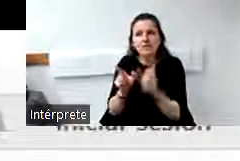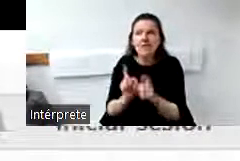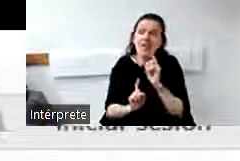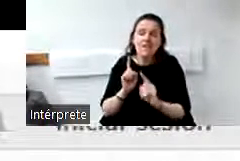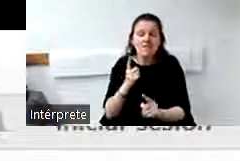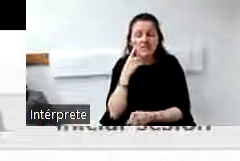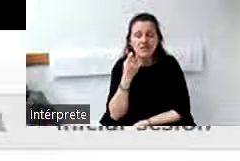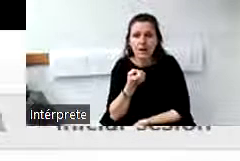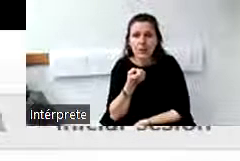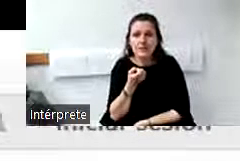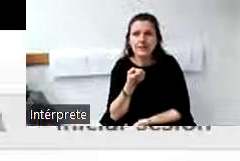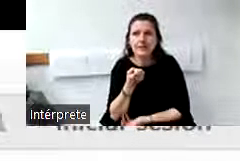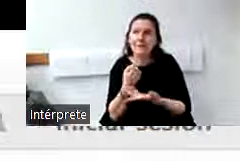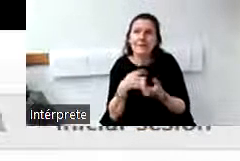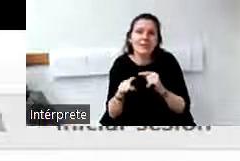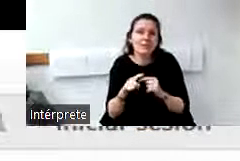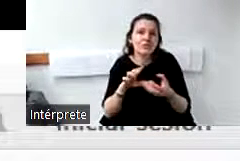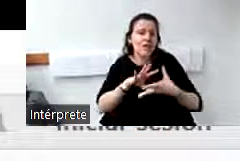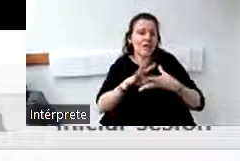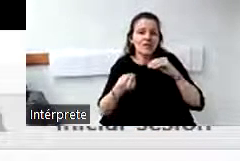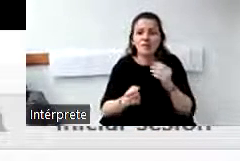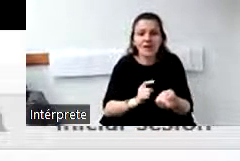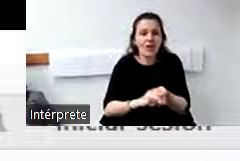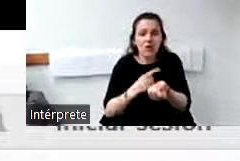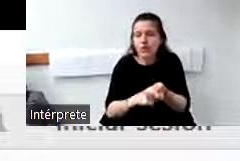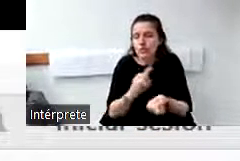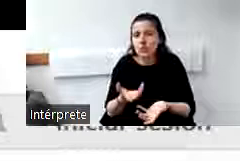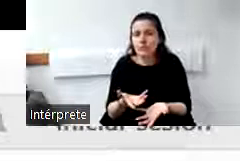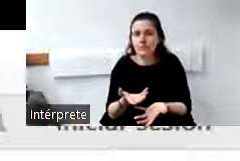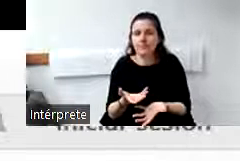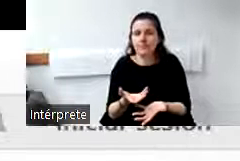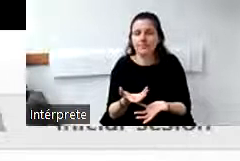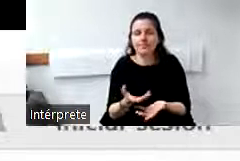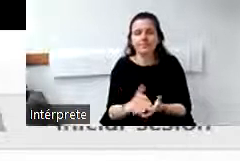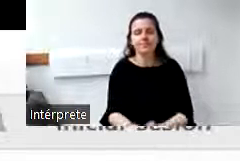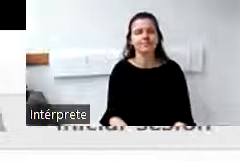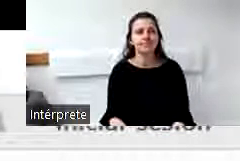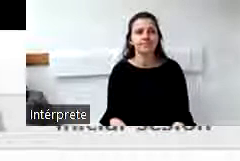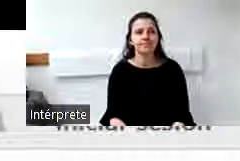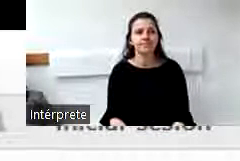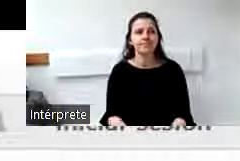la forma que se comunica los mensajes que se quieren transmitir.